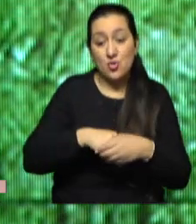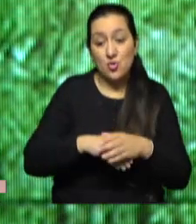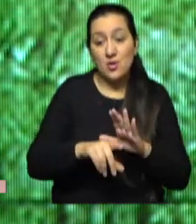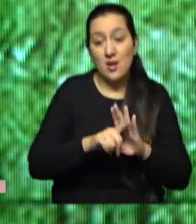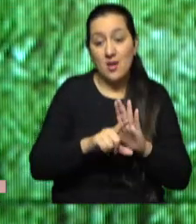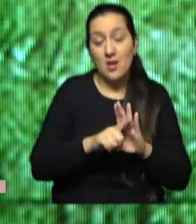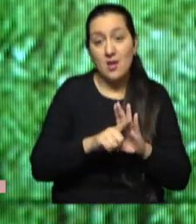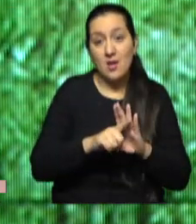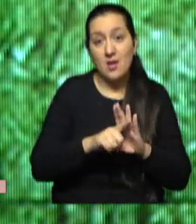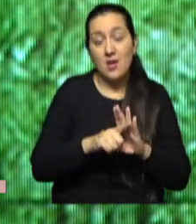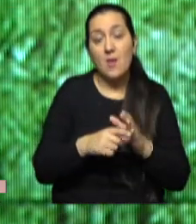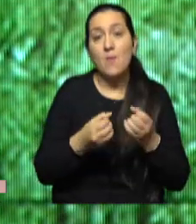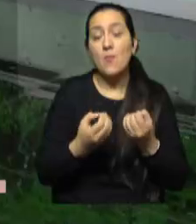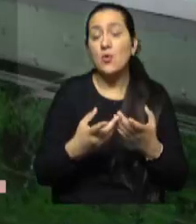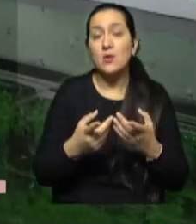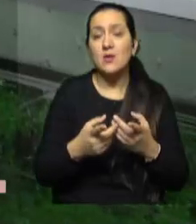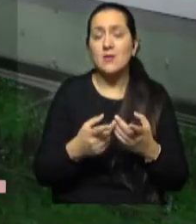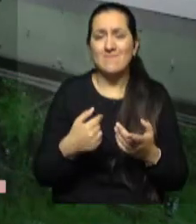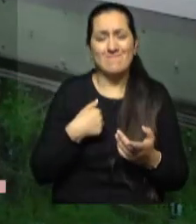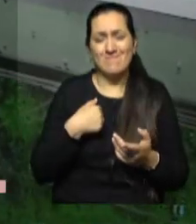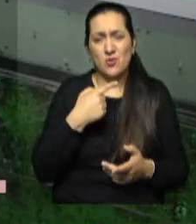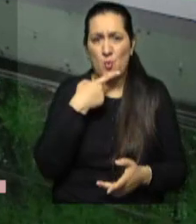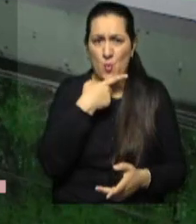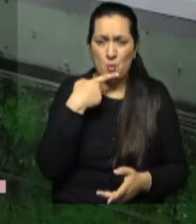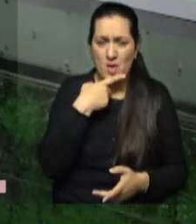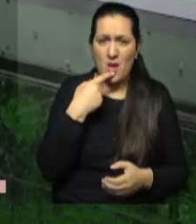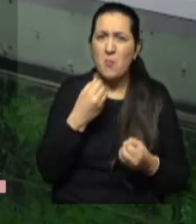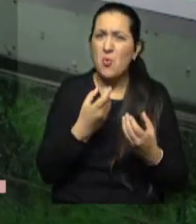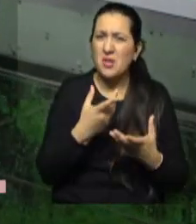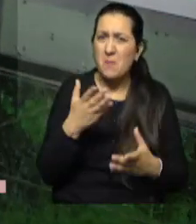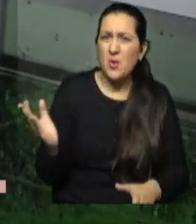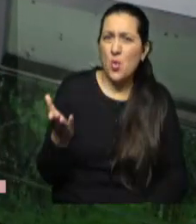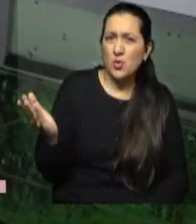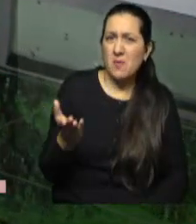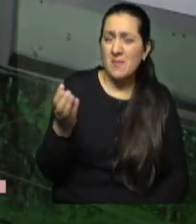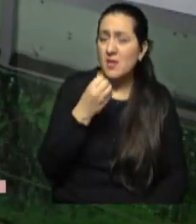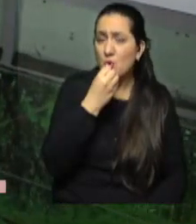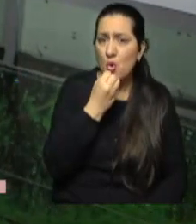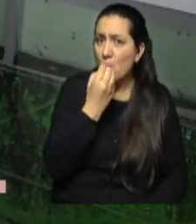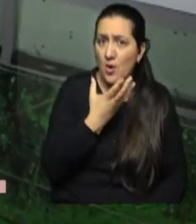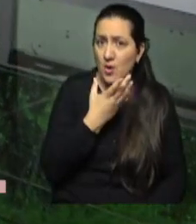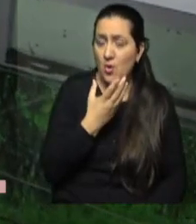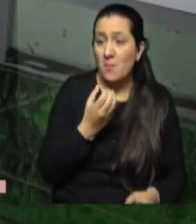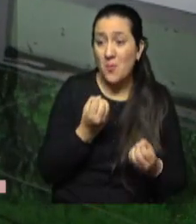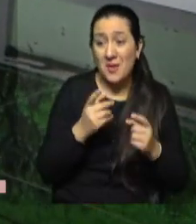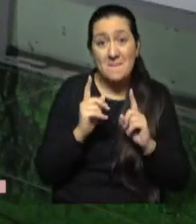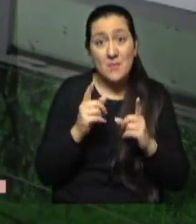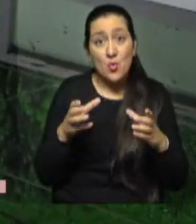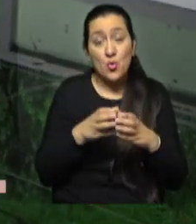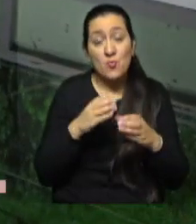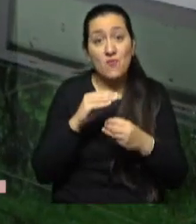eran productivamente también me queda la duda por productivamente no es bueno si ese mismo grupo familiar